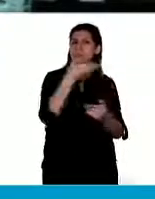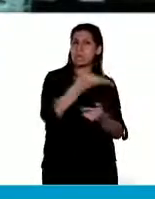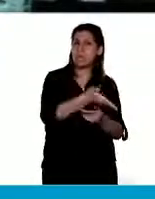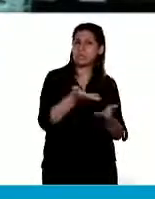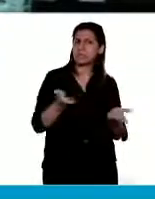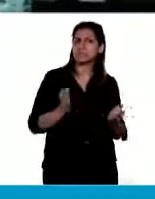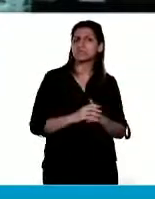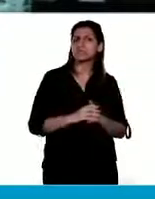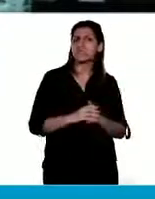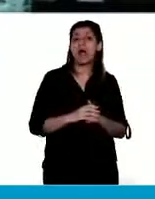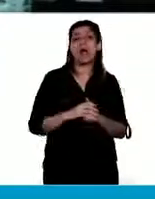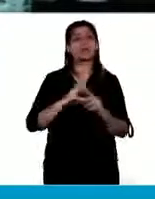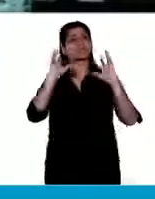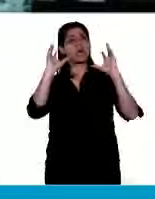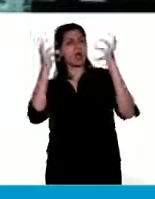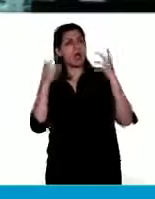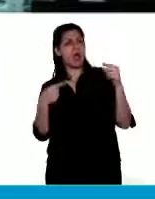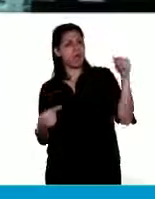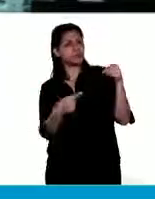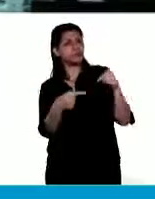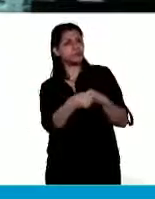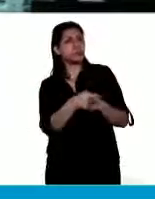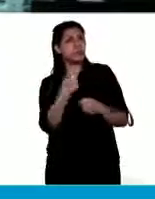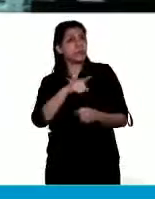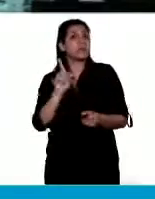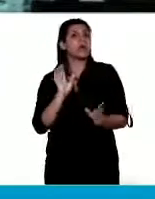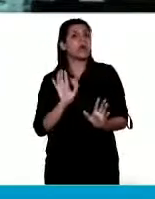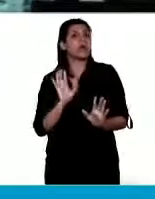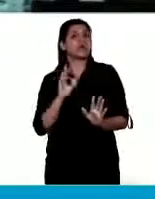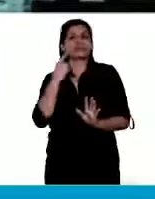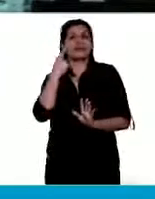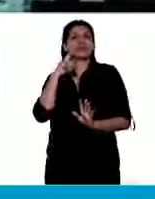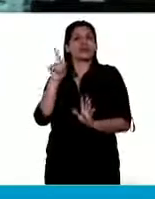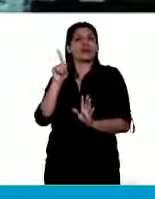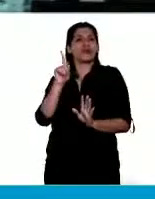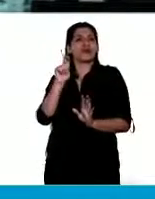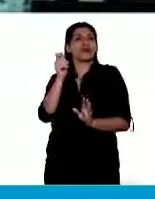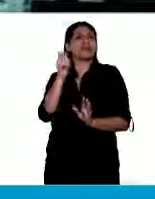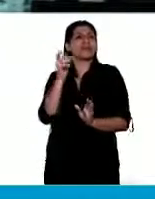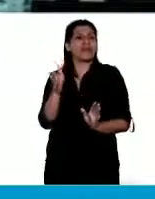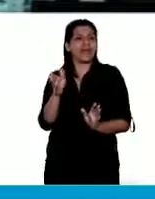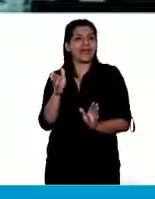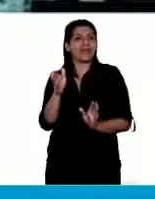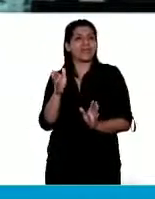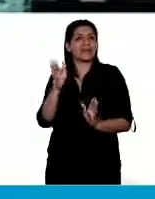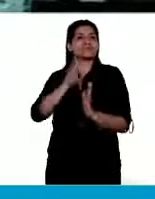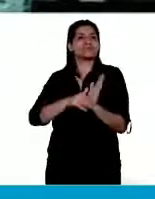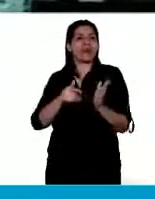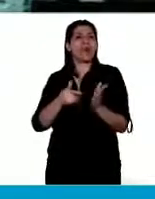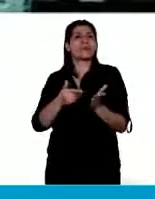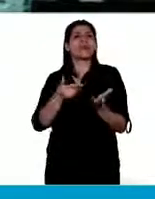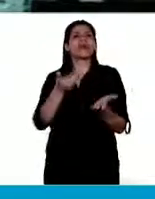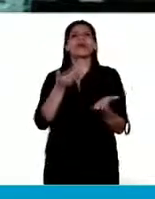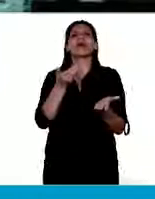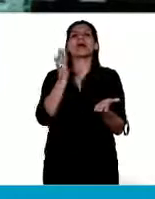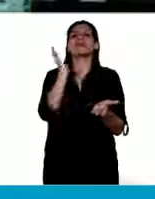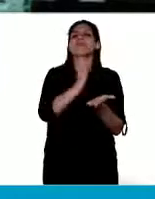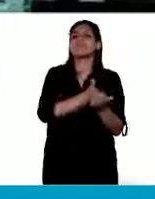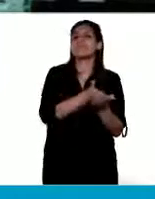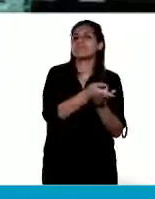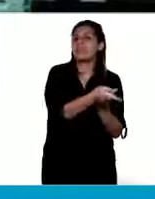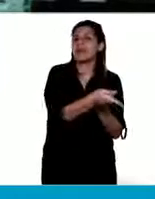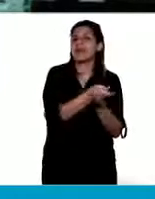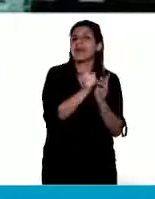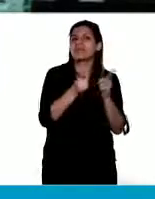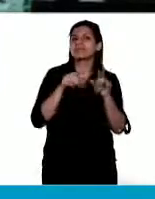la oposición, pero yo todavía no conozco ninguna sanción que hayan tomado con relación a los que tuvieron esa